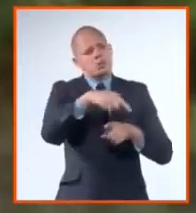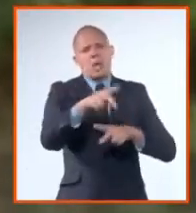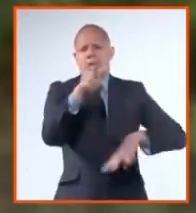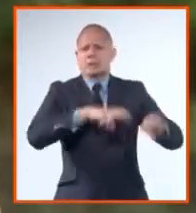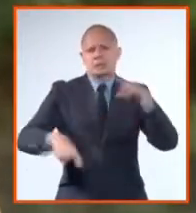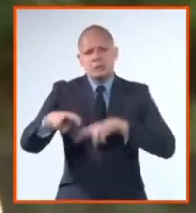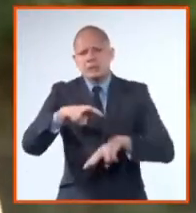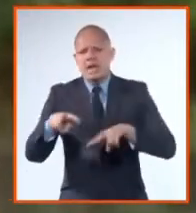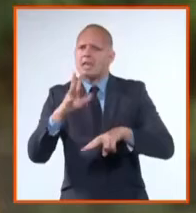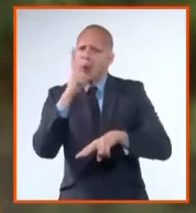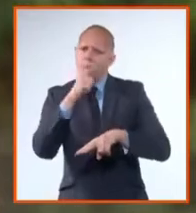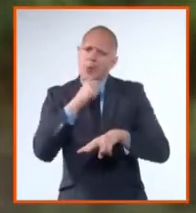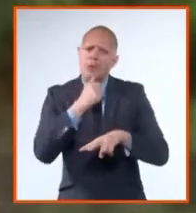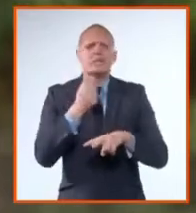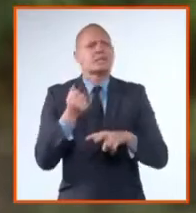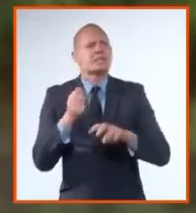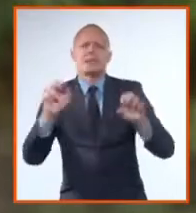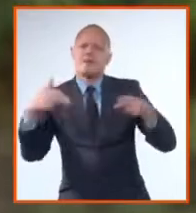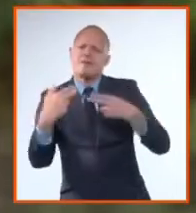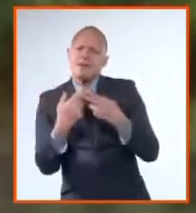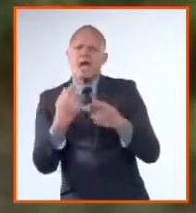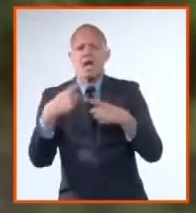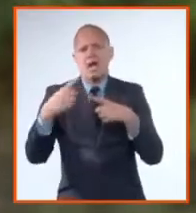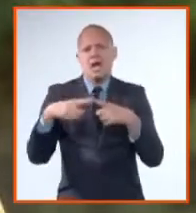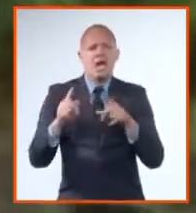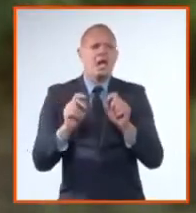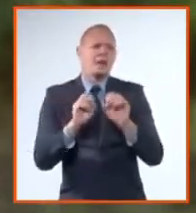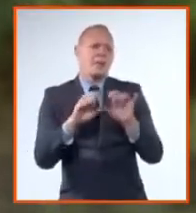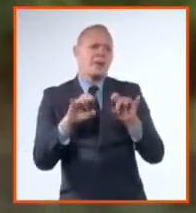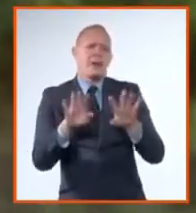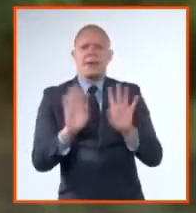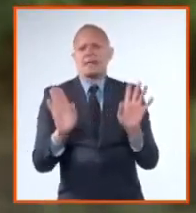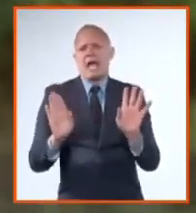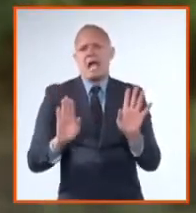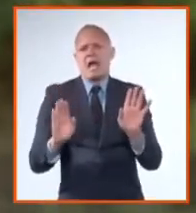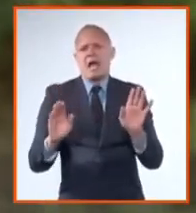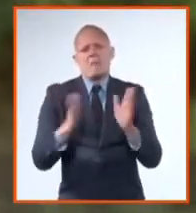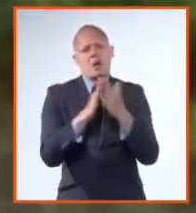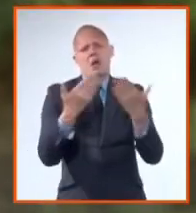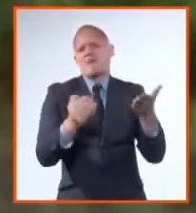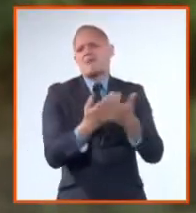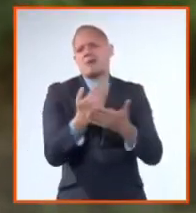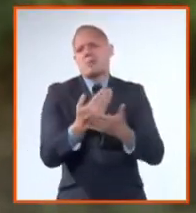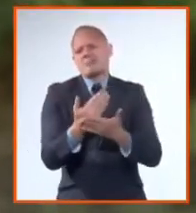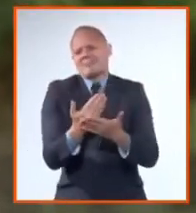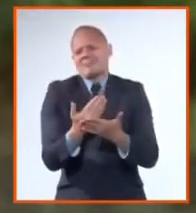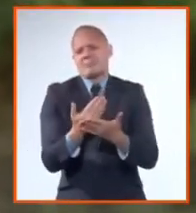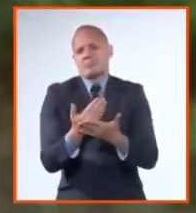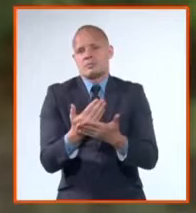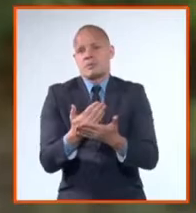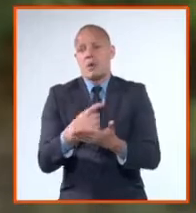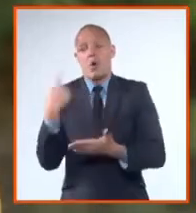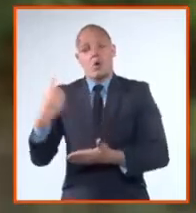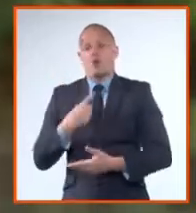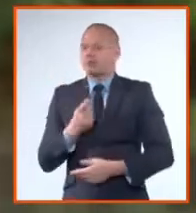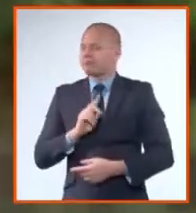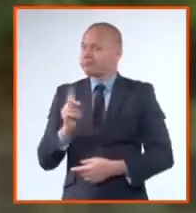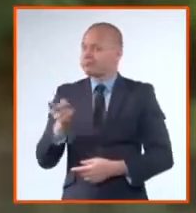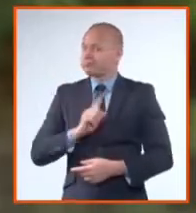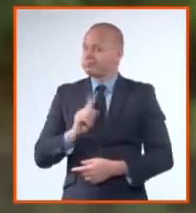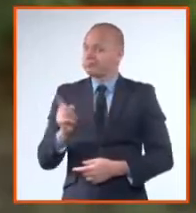pasa. Pero yo creo que tenemos que usar también todas las demás